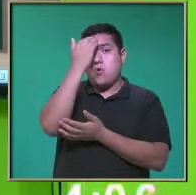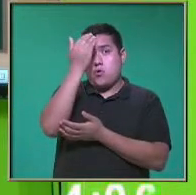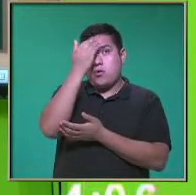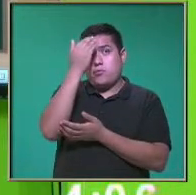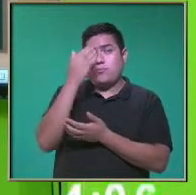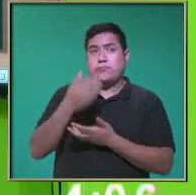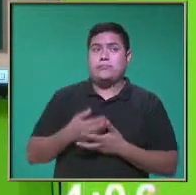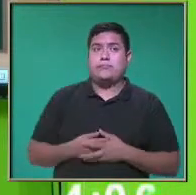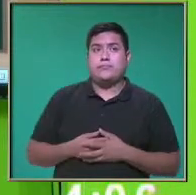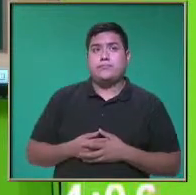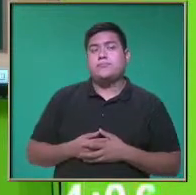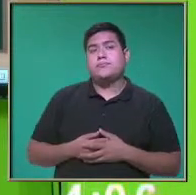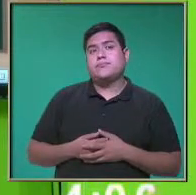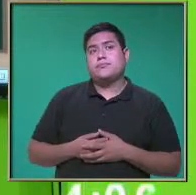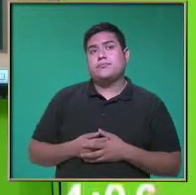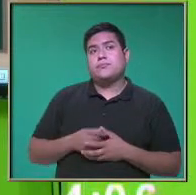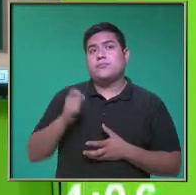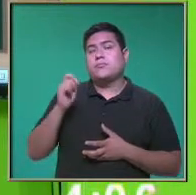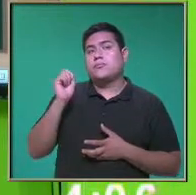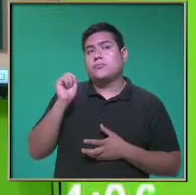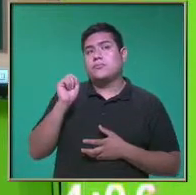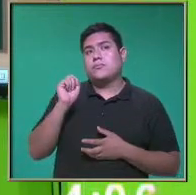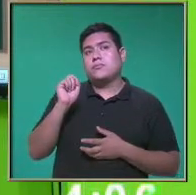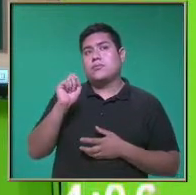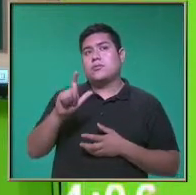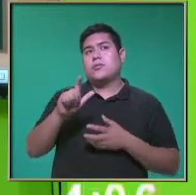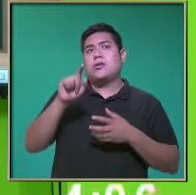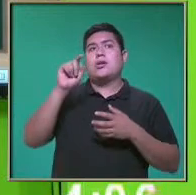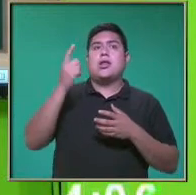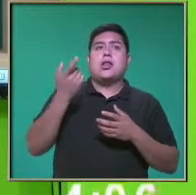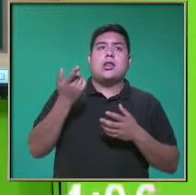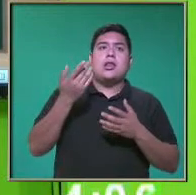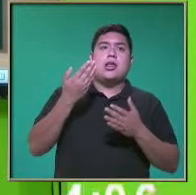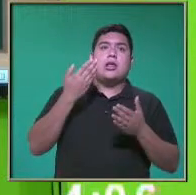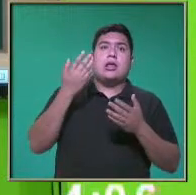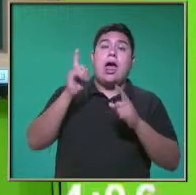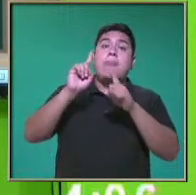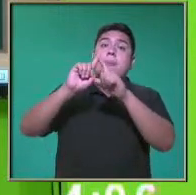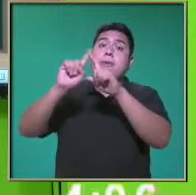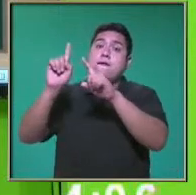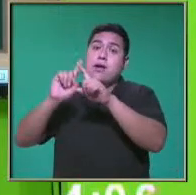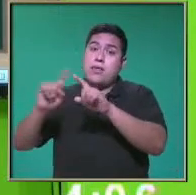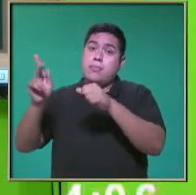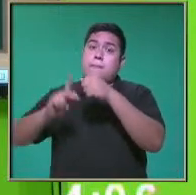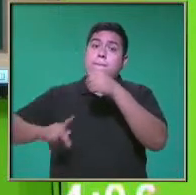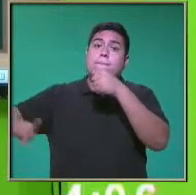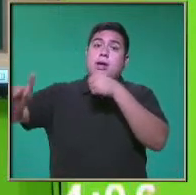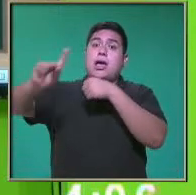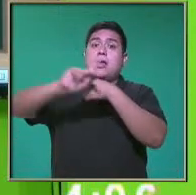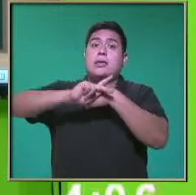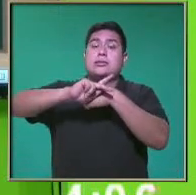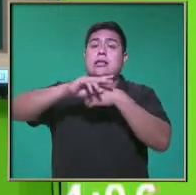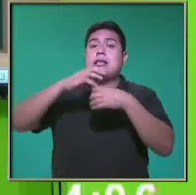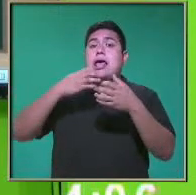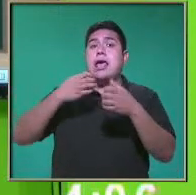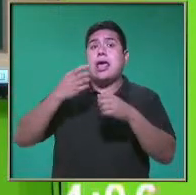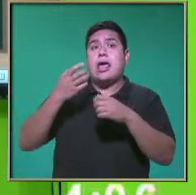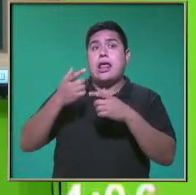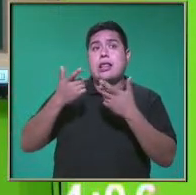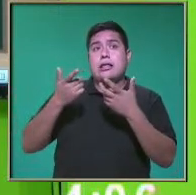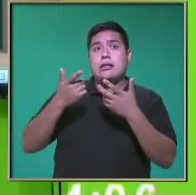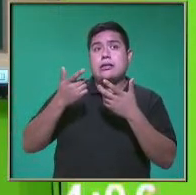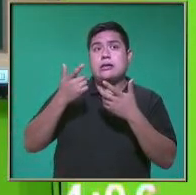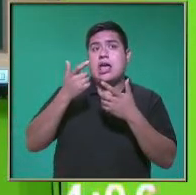mundo. To study in an English speaking country. If you get a scholarship, as example, you can go to USA